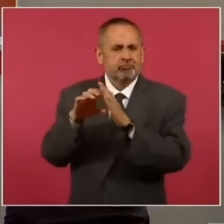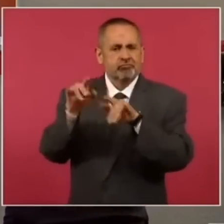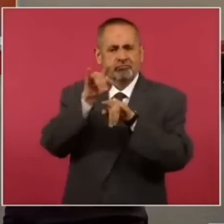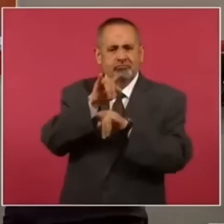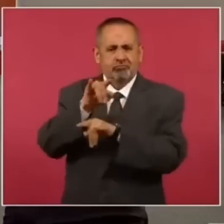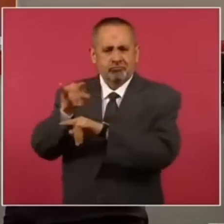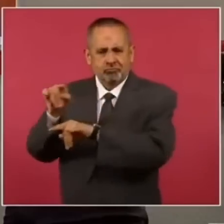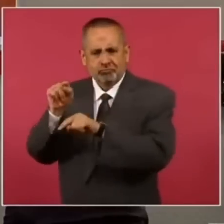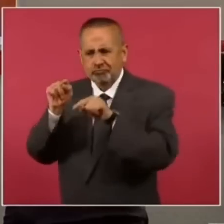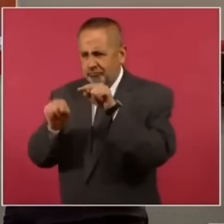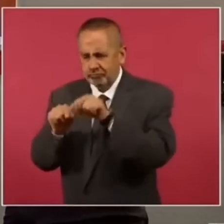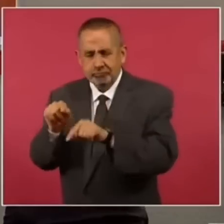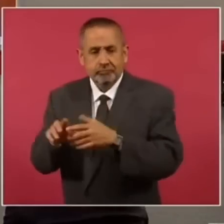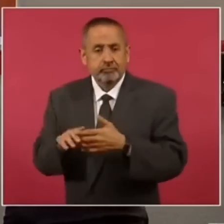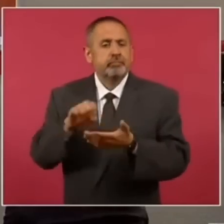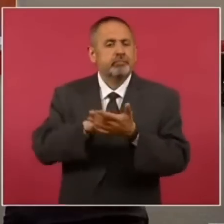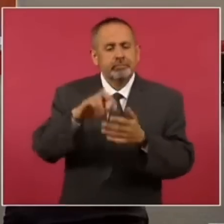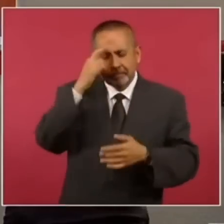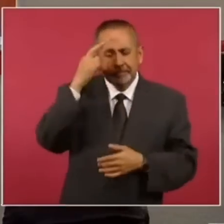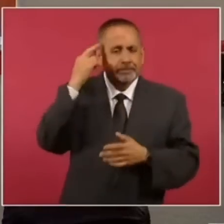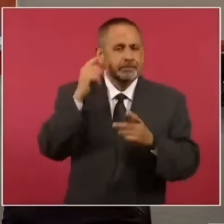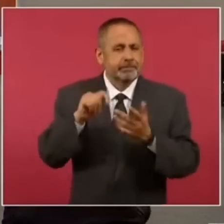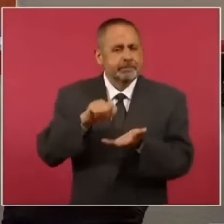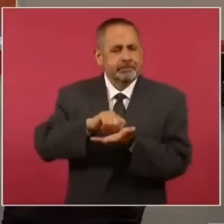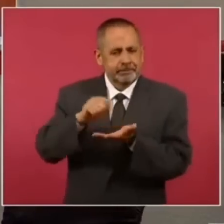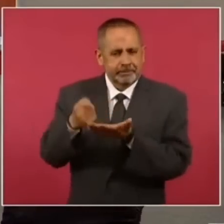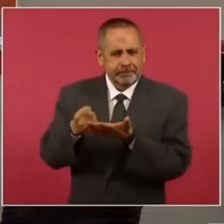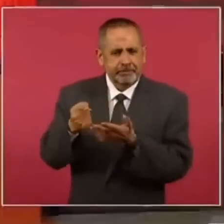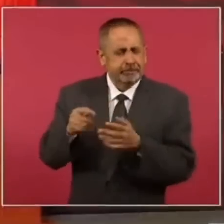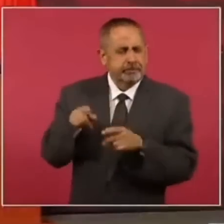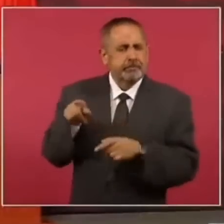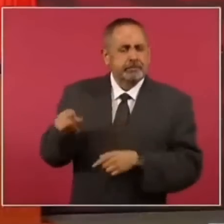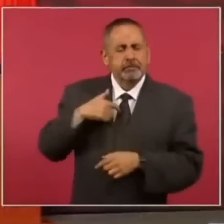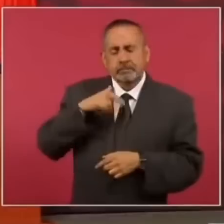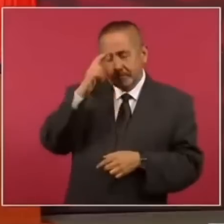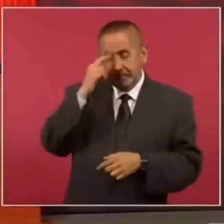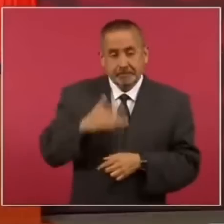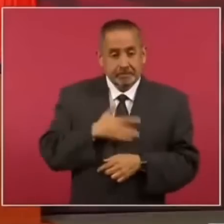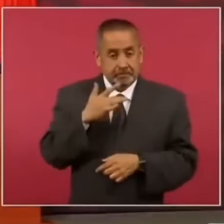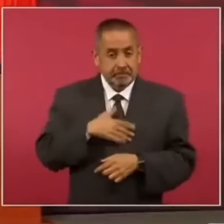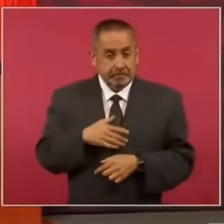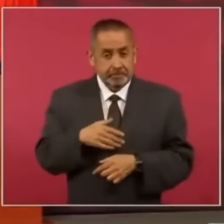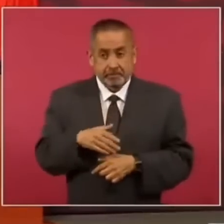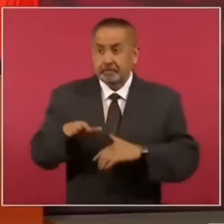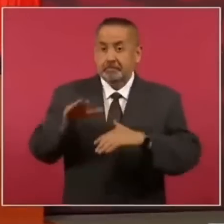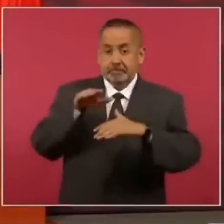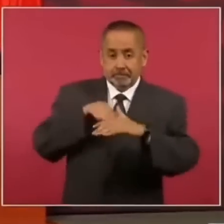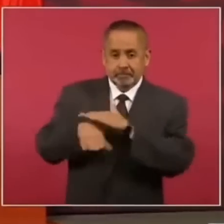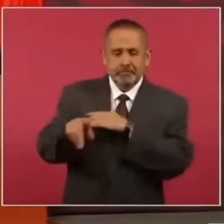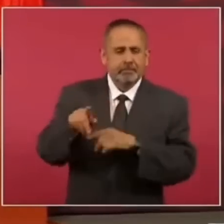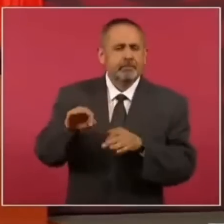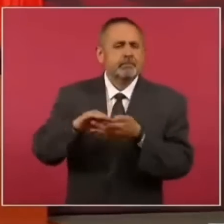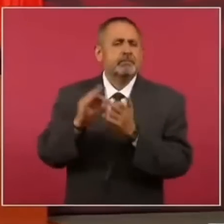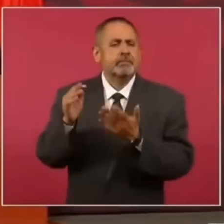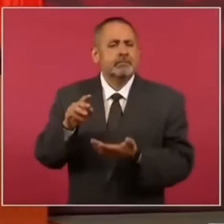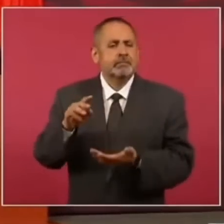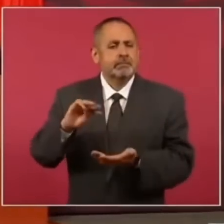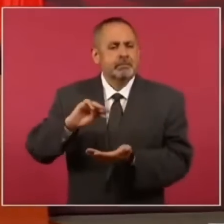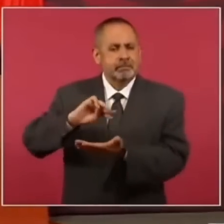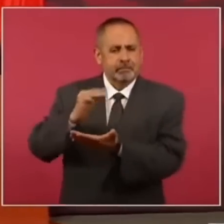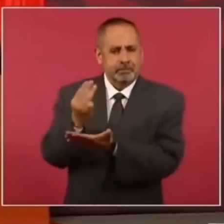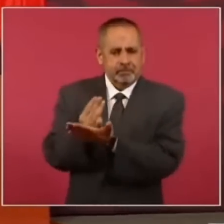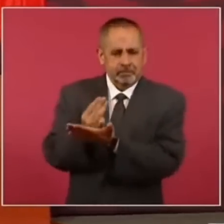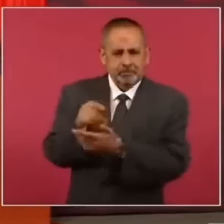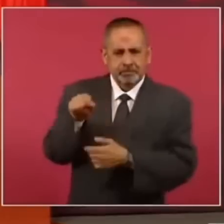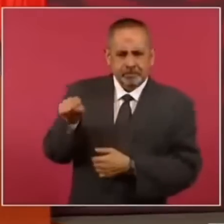En el caso de Tamaulipas, yo recuerdo que a la entrada de Matamoros